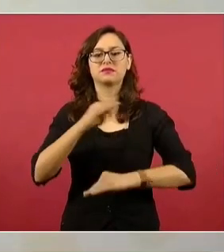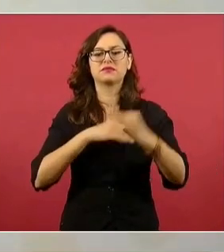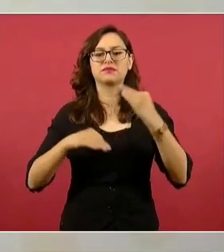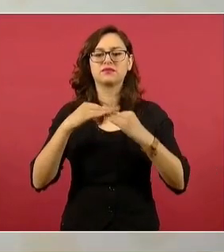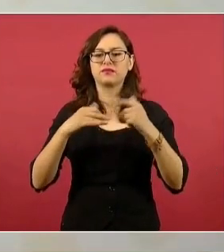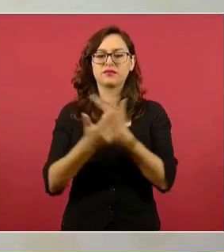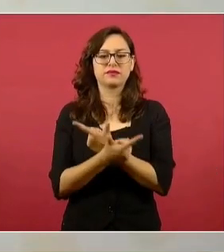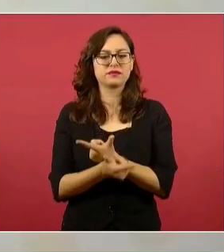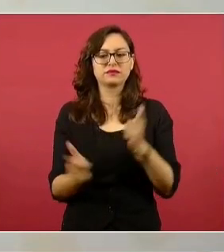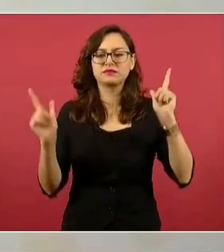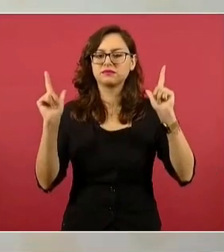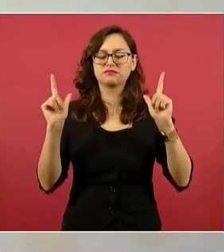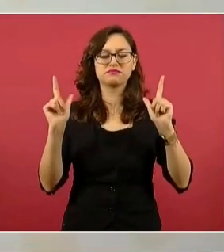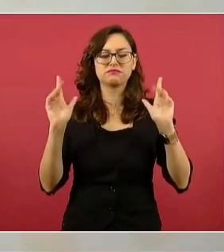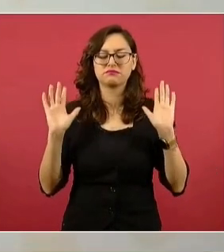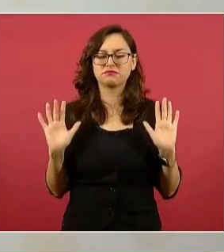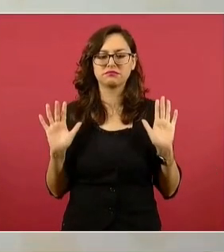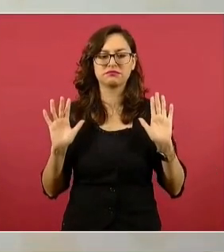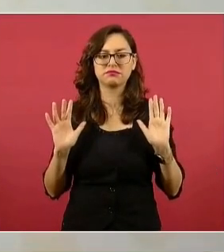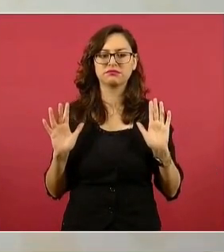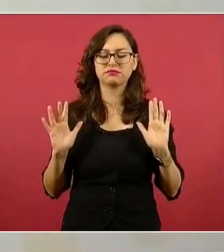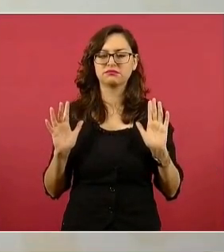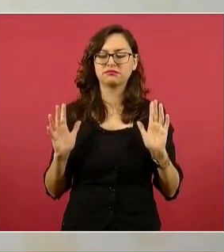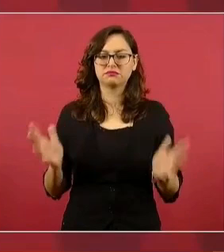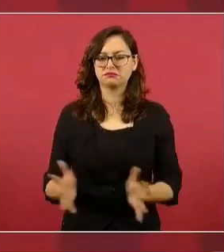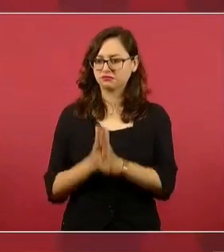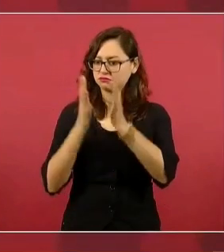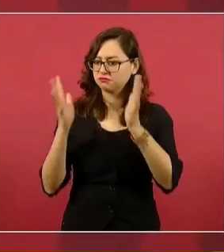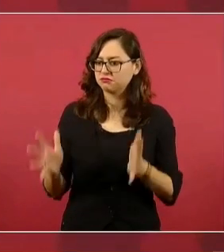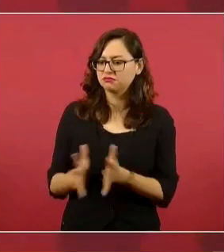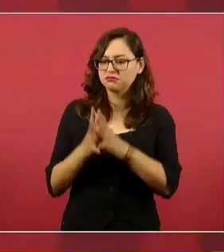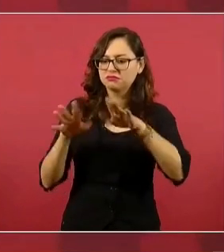iba a defender la libertad, iba a defender la democracia